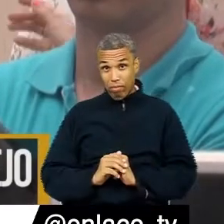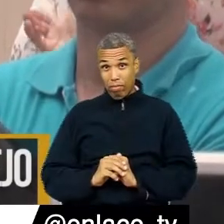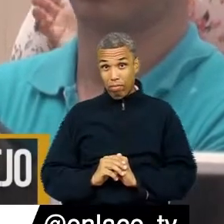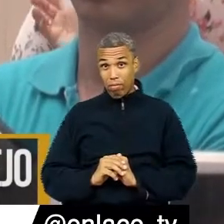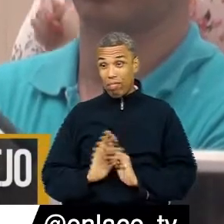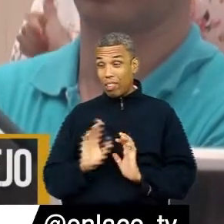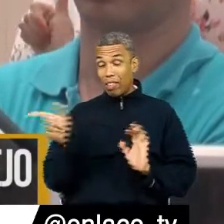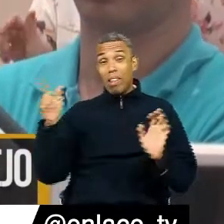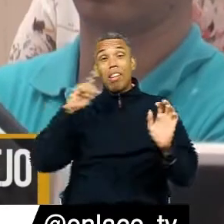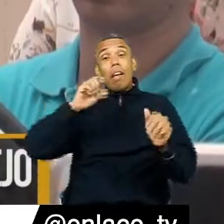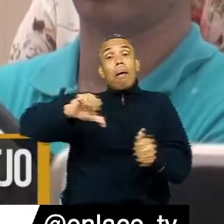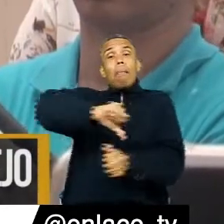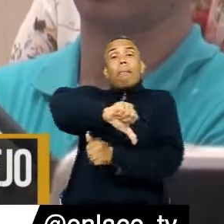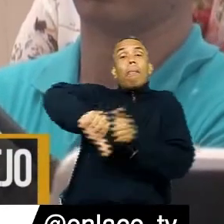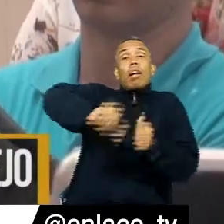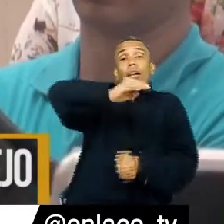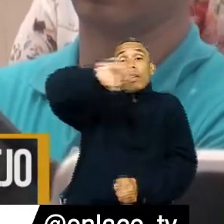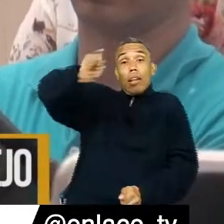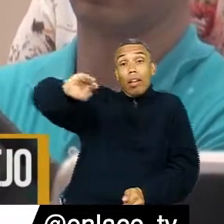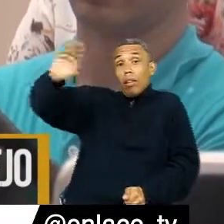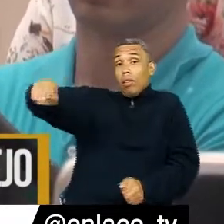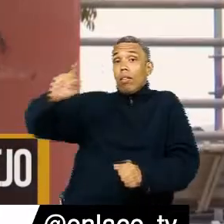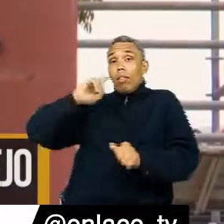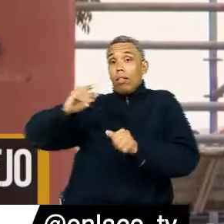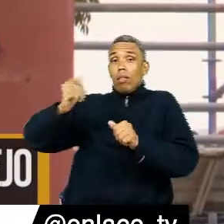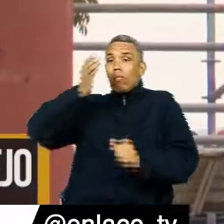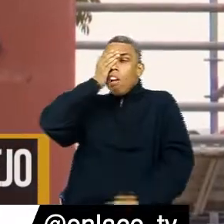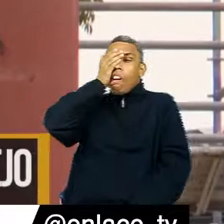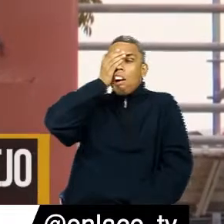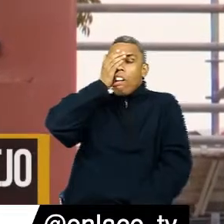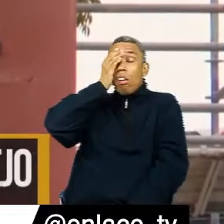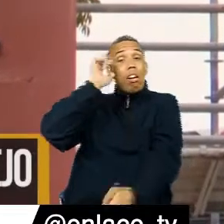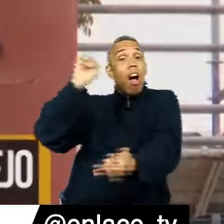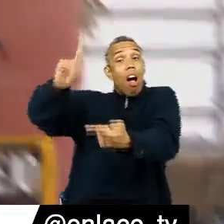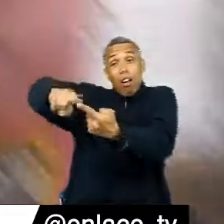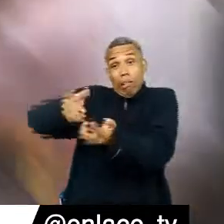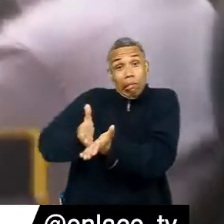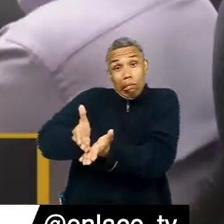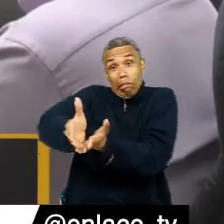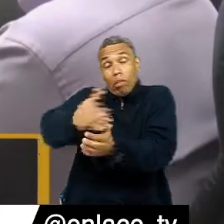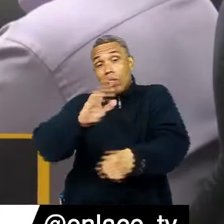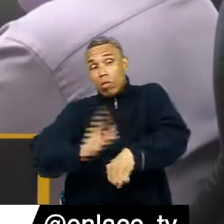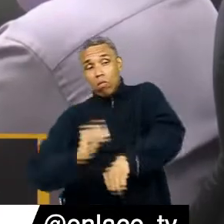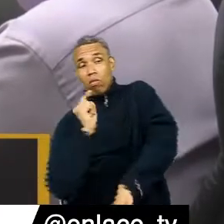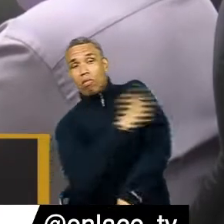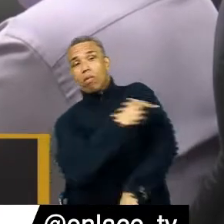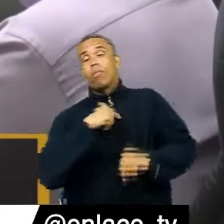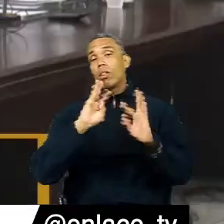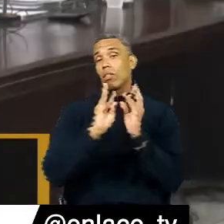parque queda paralizado, se queda en un elefante blanco.